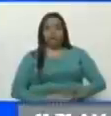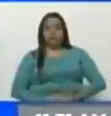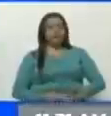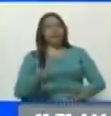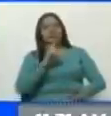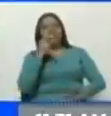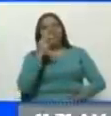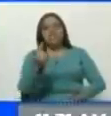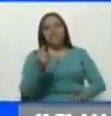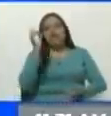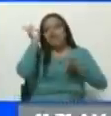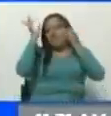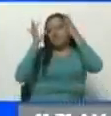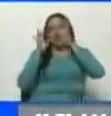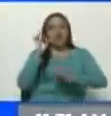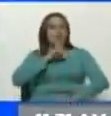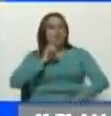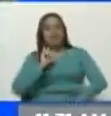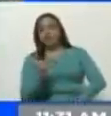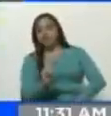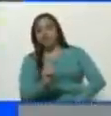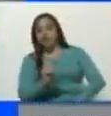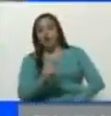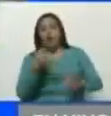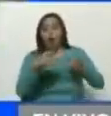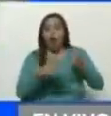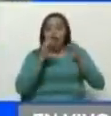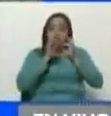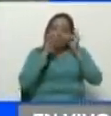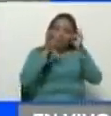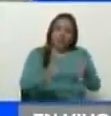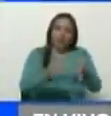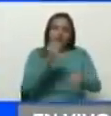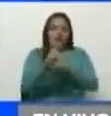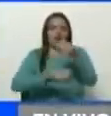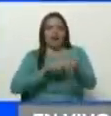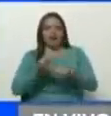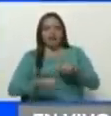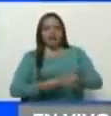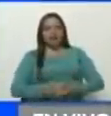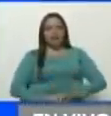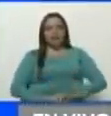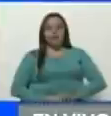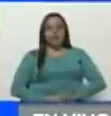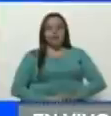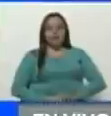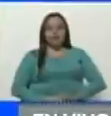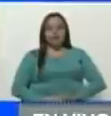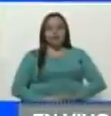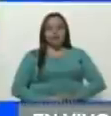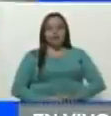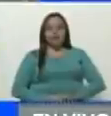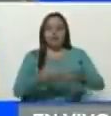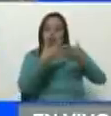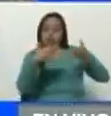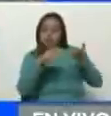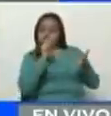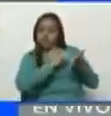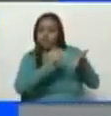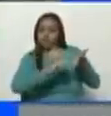de fantasía. Son cosas que suceden, que los historiadores tendrán